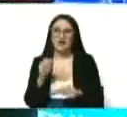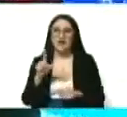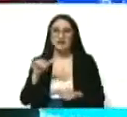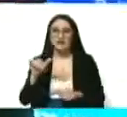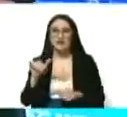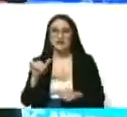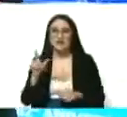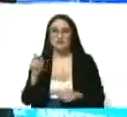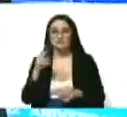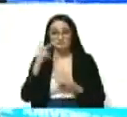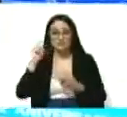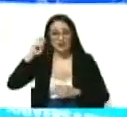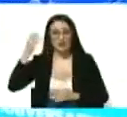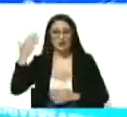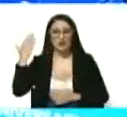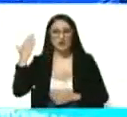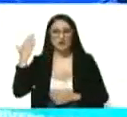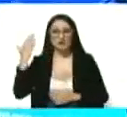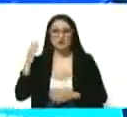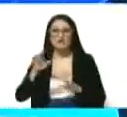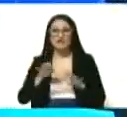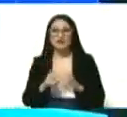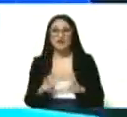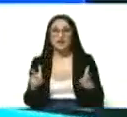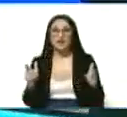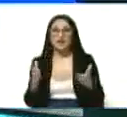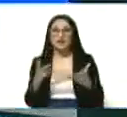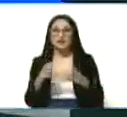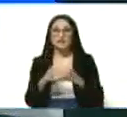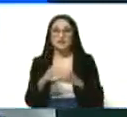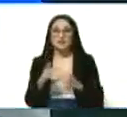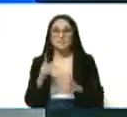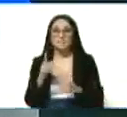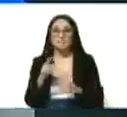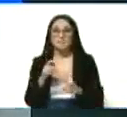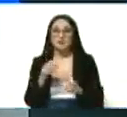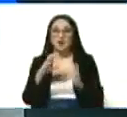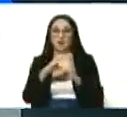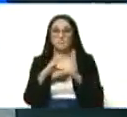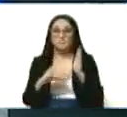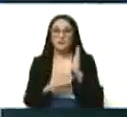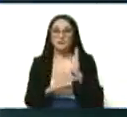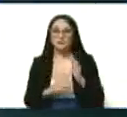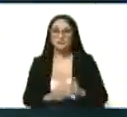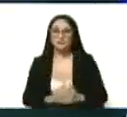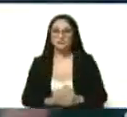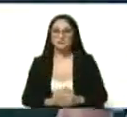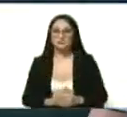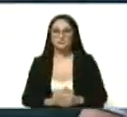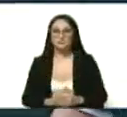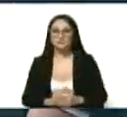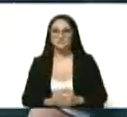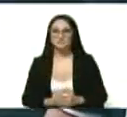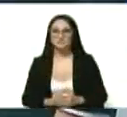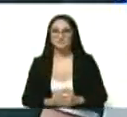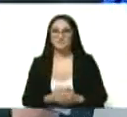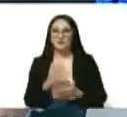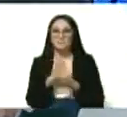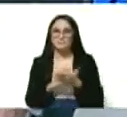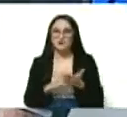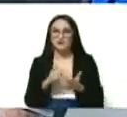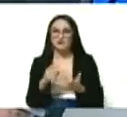quien también debemos recordar, y fuera también secretario general de la Organización de Países Exportadores de Petróleo. Bueno, es parte de